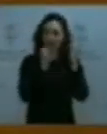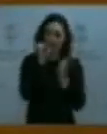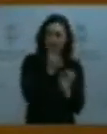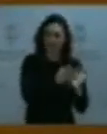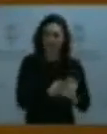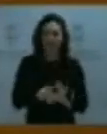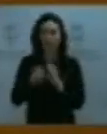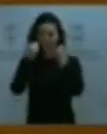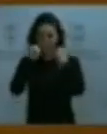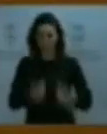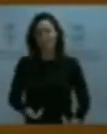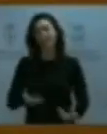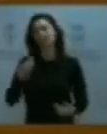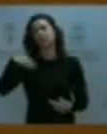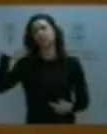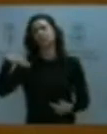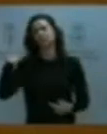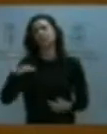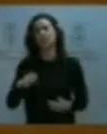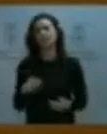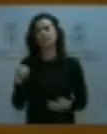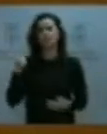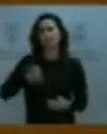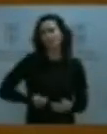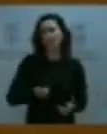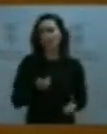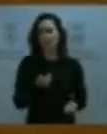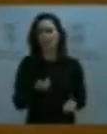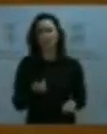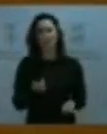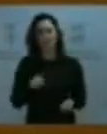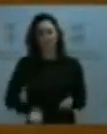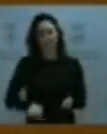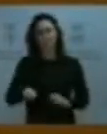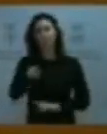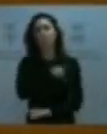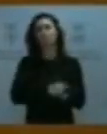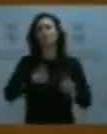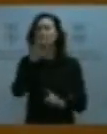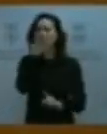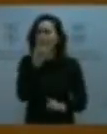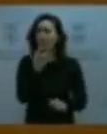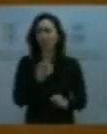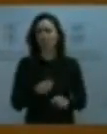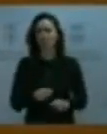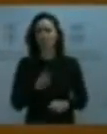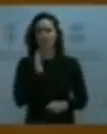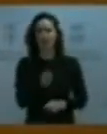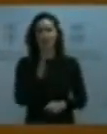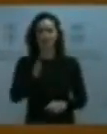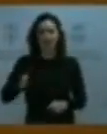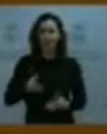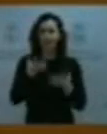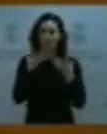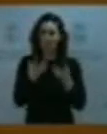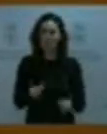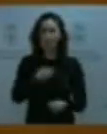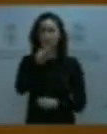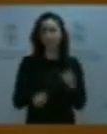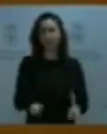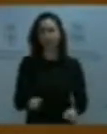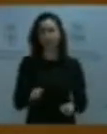esto es un problema mucho más serio. Esto es un problema que afecta a muchos vecinos, a muchos ganaderos de Asturias y a muchos vecinos que ya no tienen